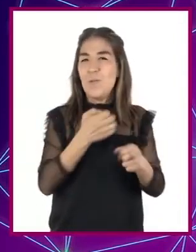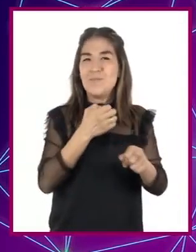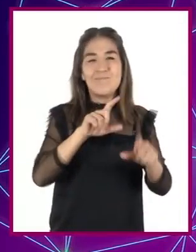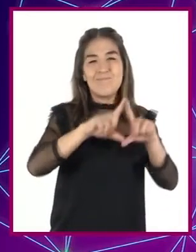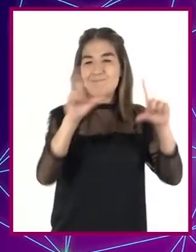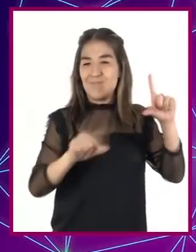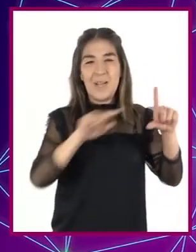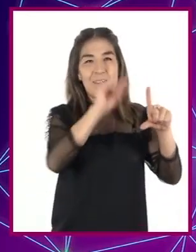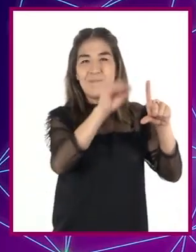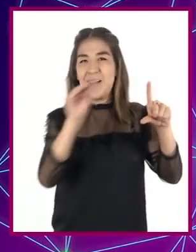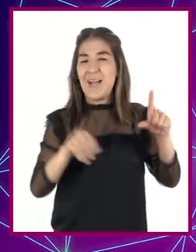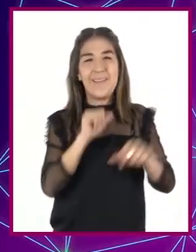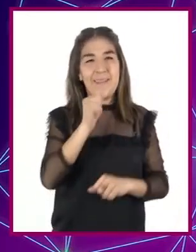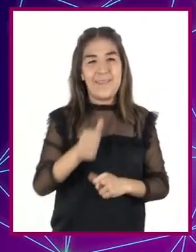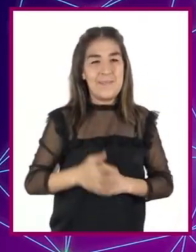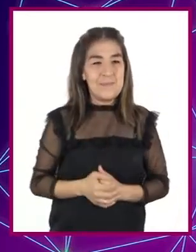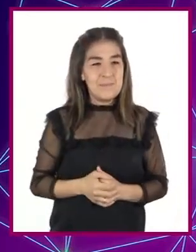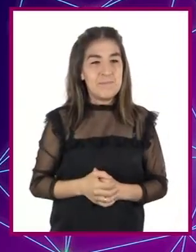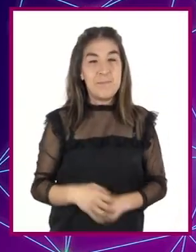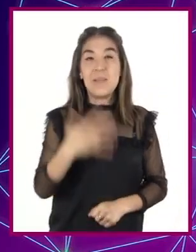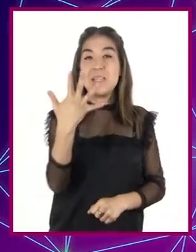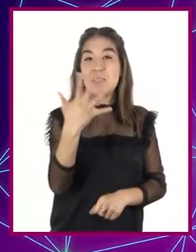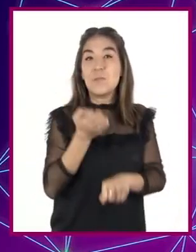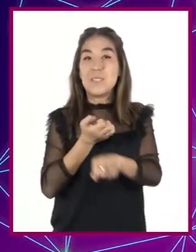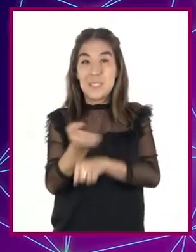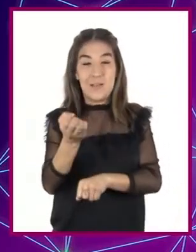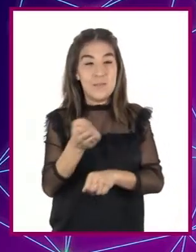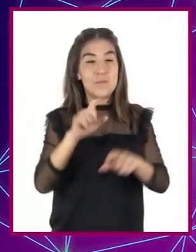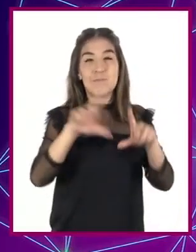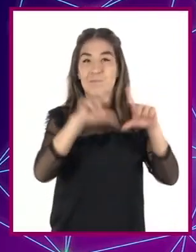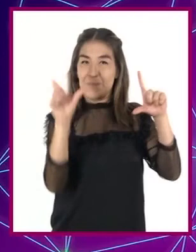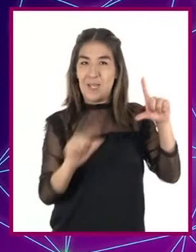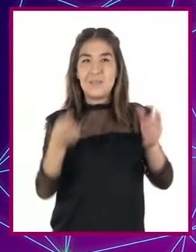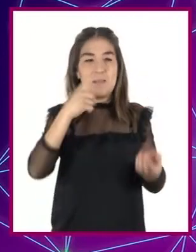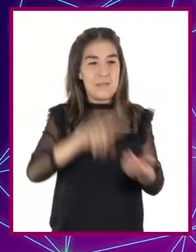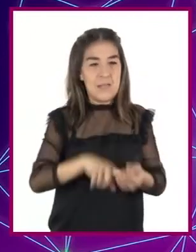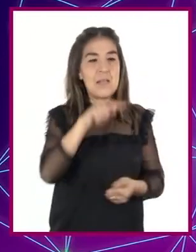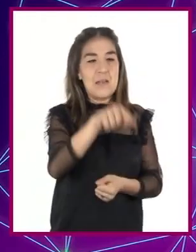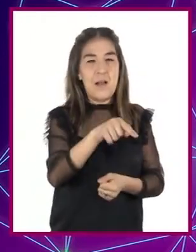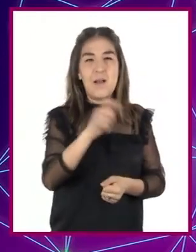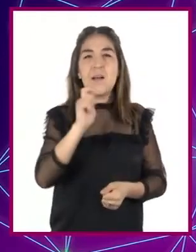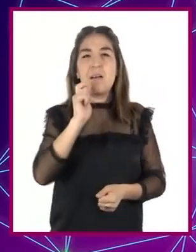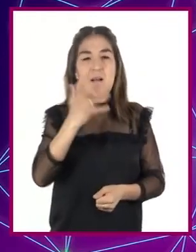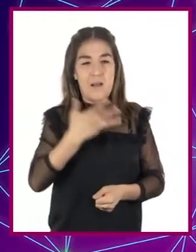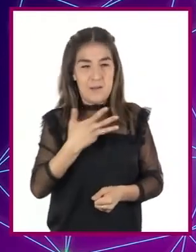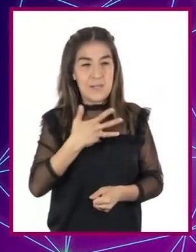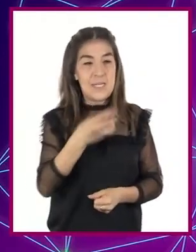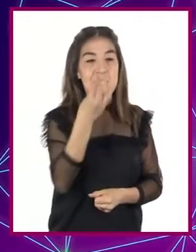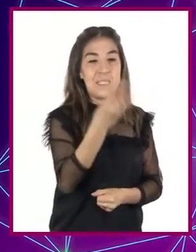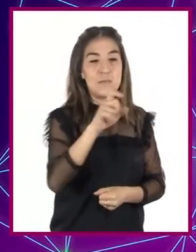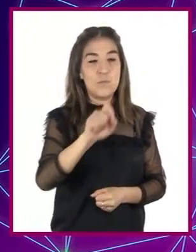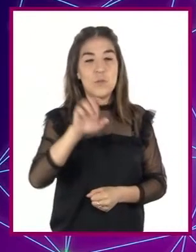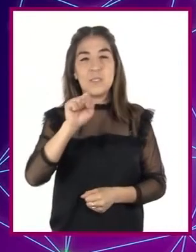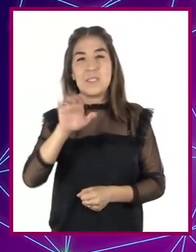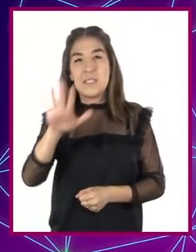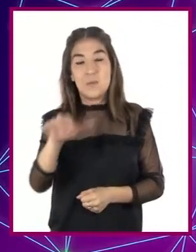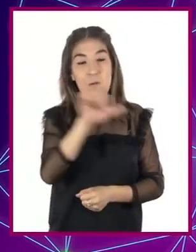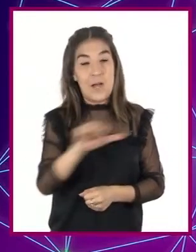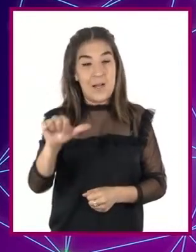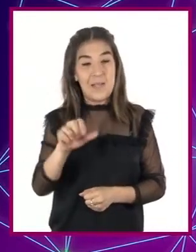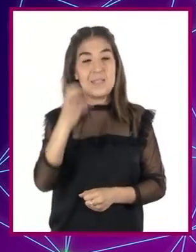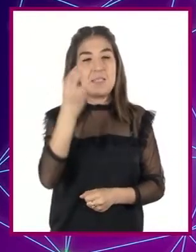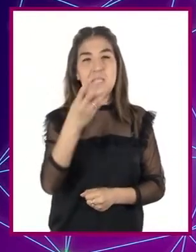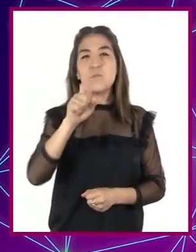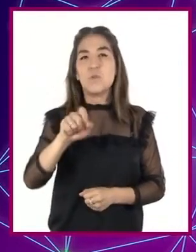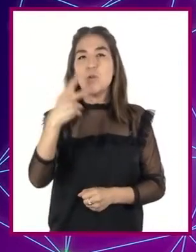Mexicana. 5 estados del país se encuentran en el intervalo de 3.65 a